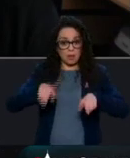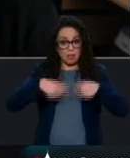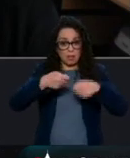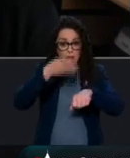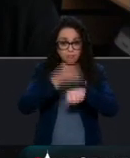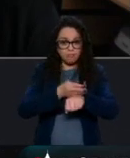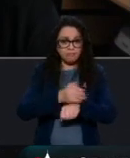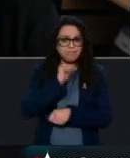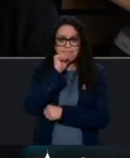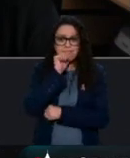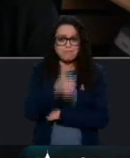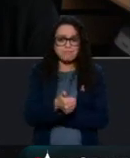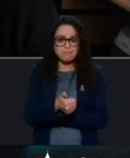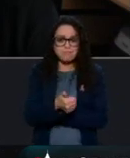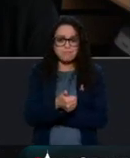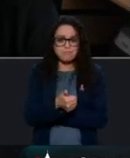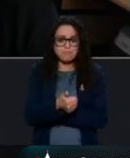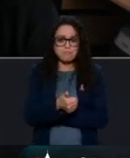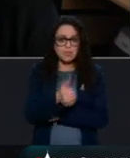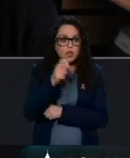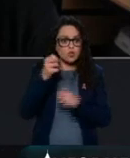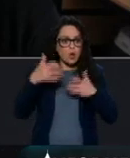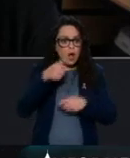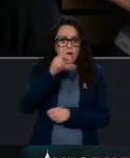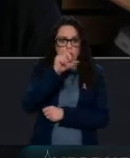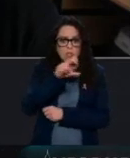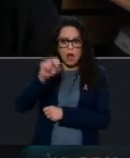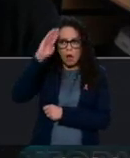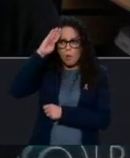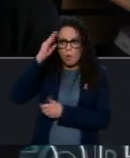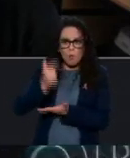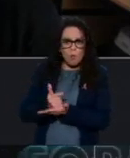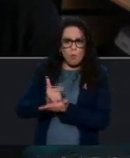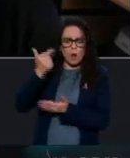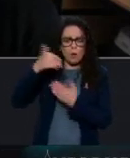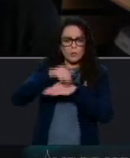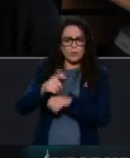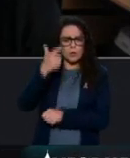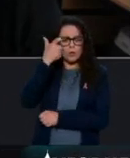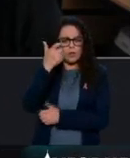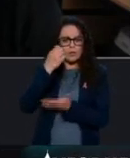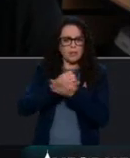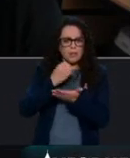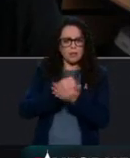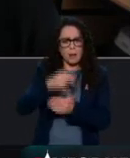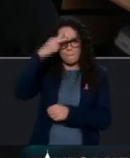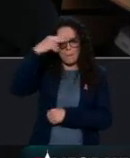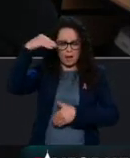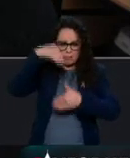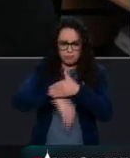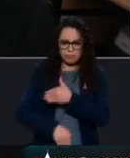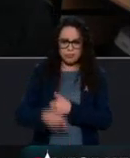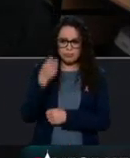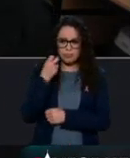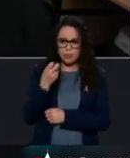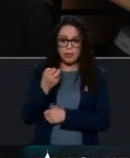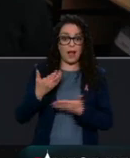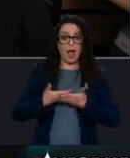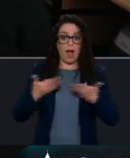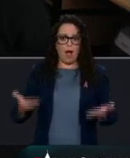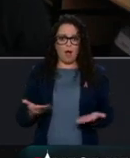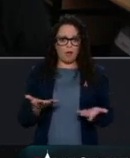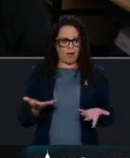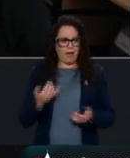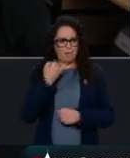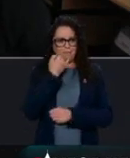gran daño que hicieron a las finanzas públicas y por ende pues a la viabilidad del país y por eso hoy resulta tan sorprendente que se quejen de